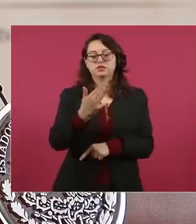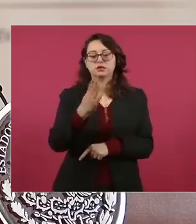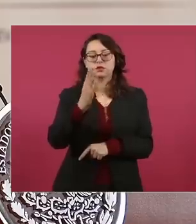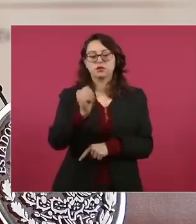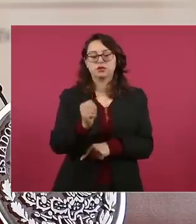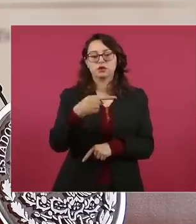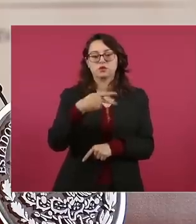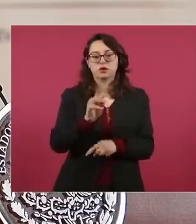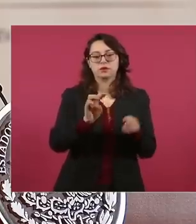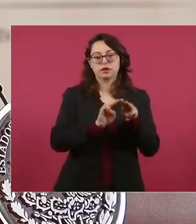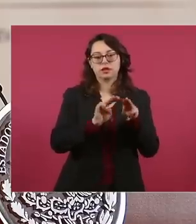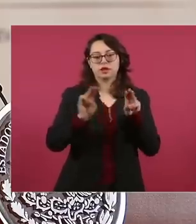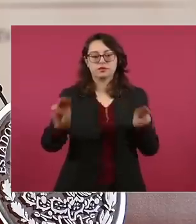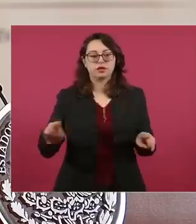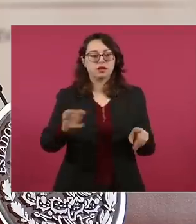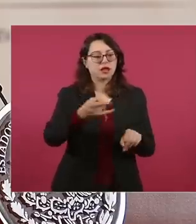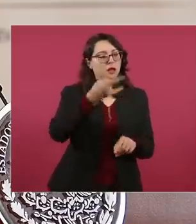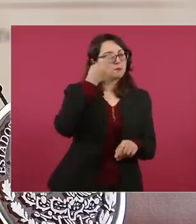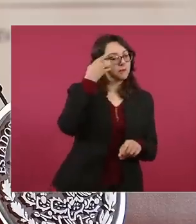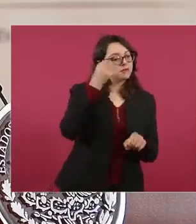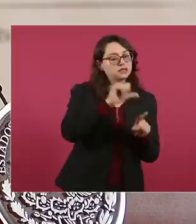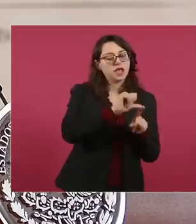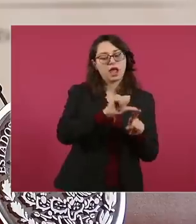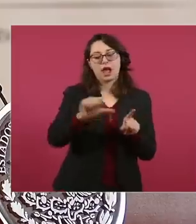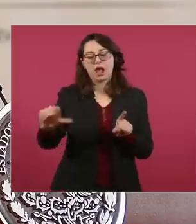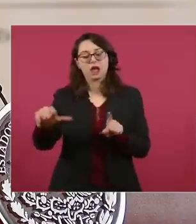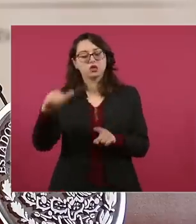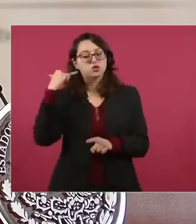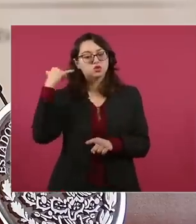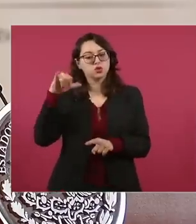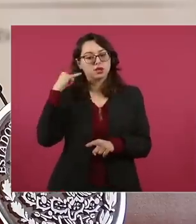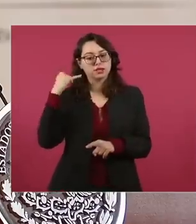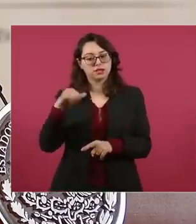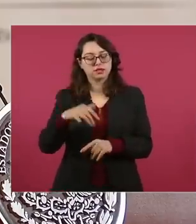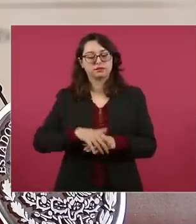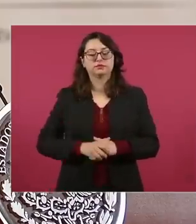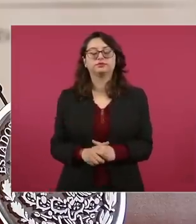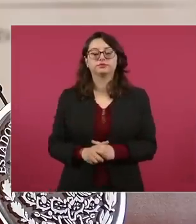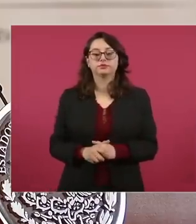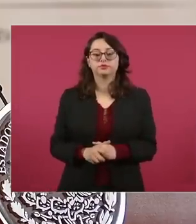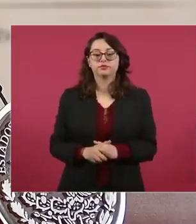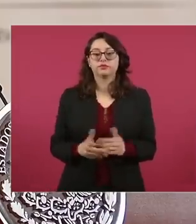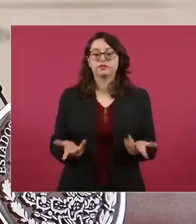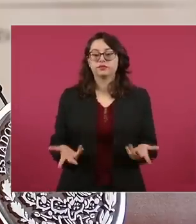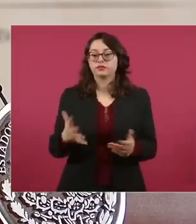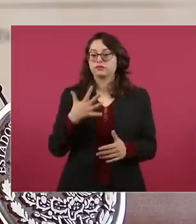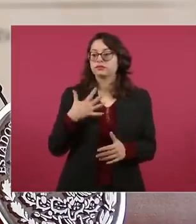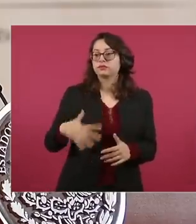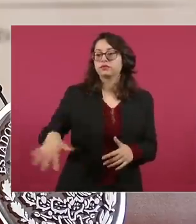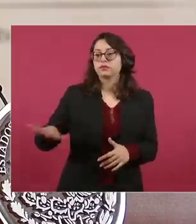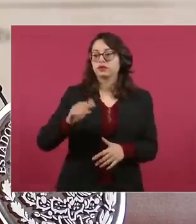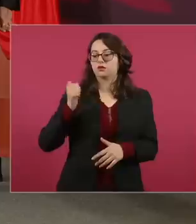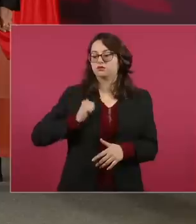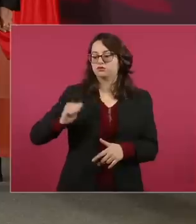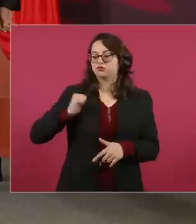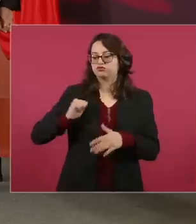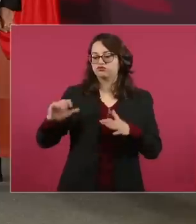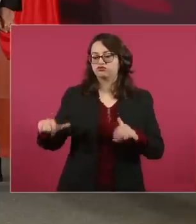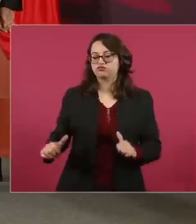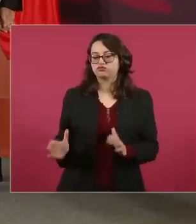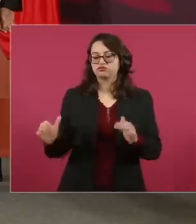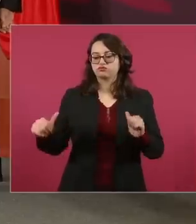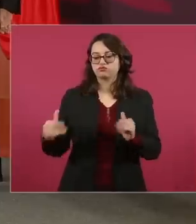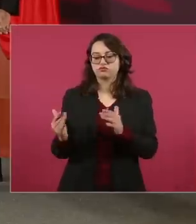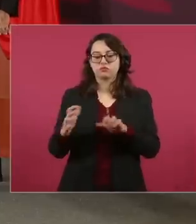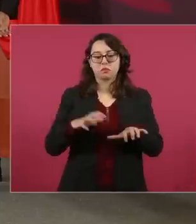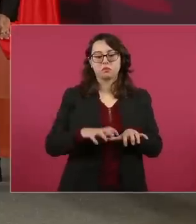Campeche, a Izamal, Yucatán. Avanza el mejoramiento del programa Promesa de Civichaltún y la Ruta